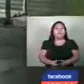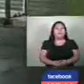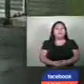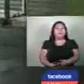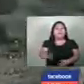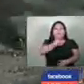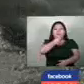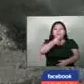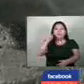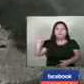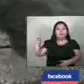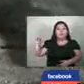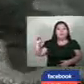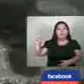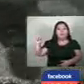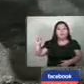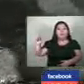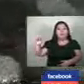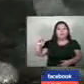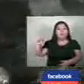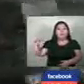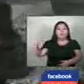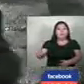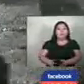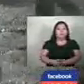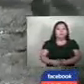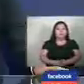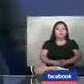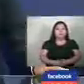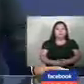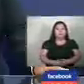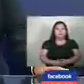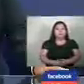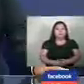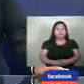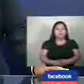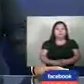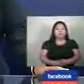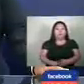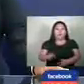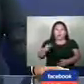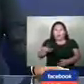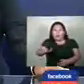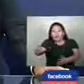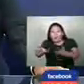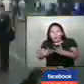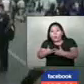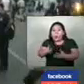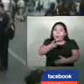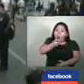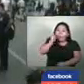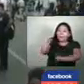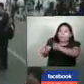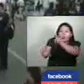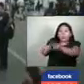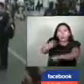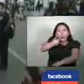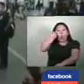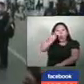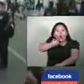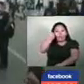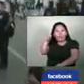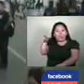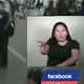Este es un informe de Marcela Rivera. Uno de nuestros equipos conversó con los padres del joven